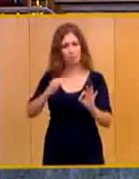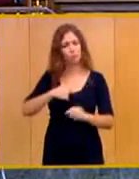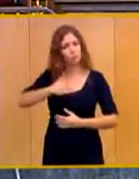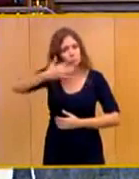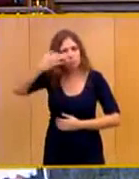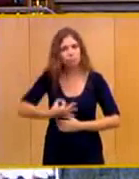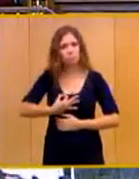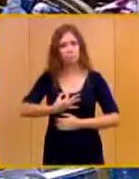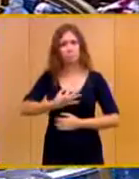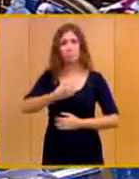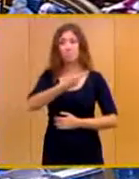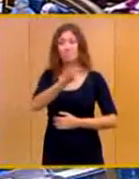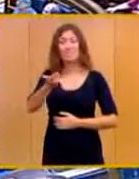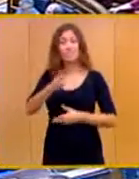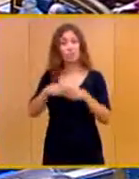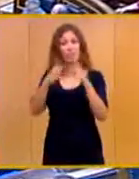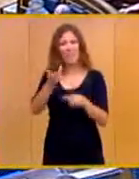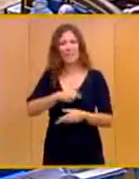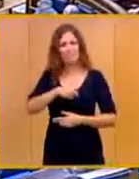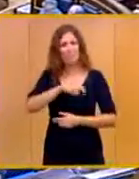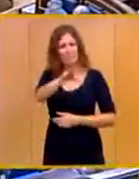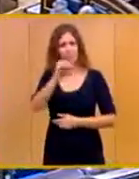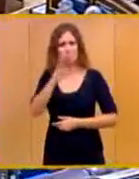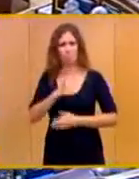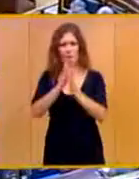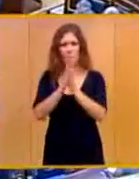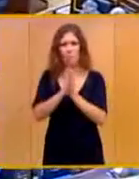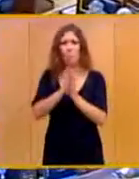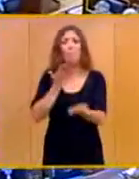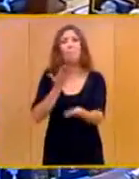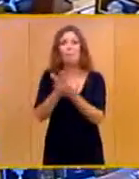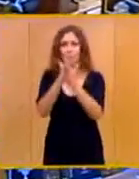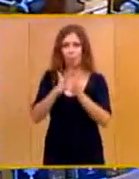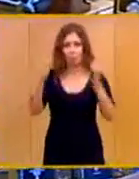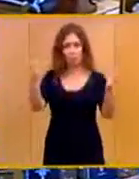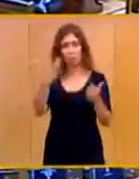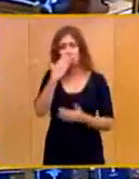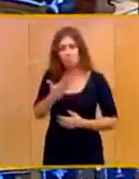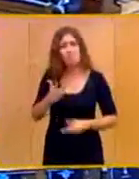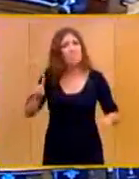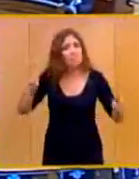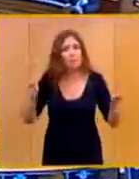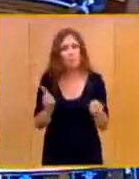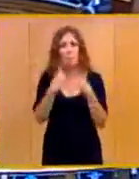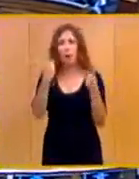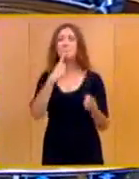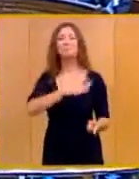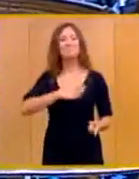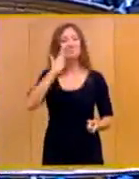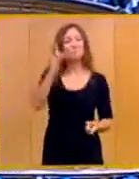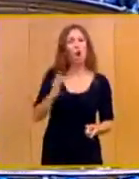los españoles lo entienden así. Les ruego a sus señorías que, con independencia del agrado con el que escuchen al